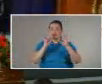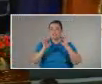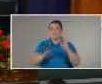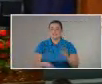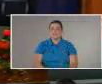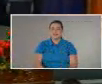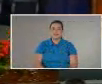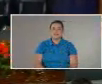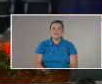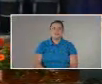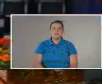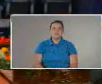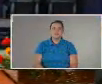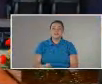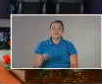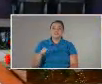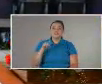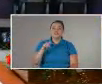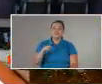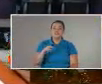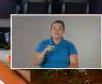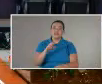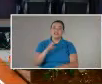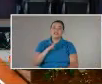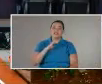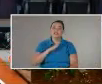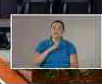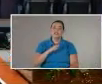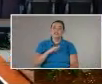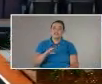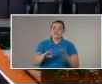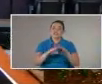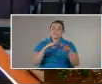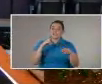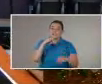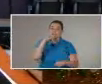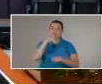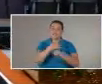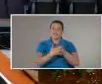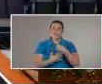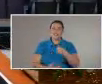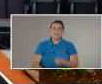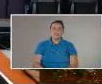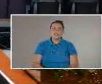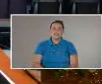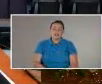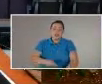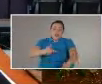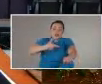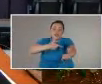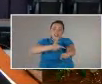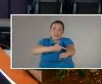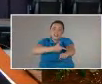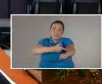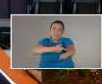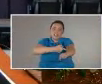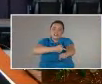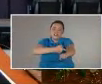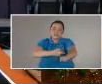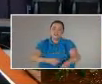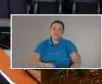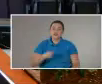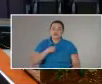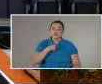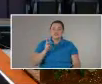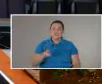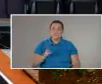pues yo creo que no han inventado alguna otra forma que no sea a través de una inyección. Yo siempre prefiero